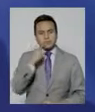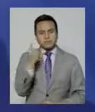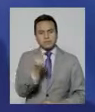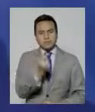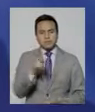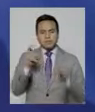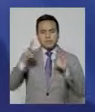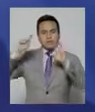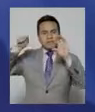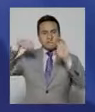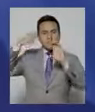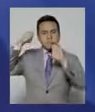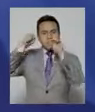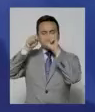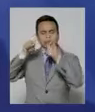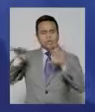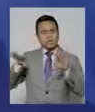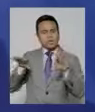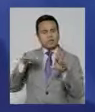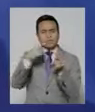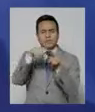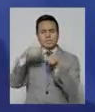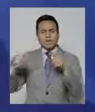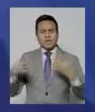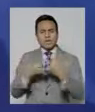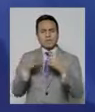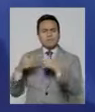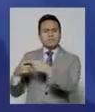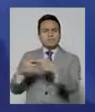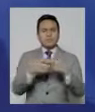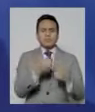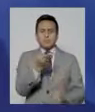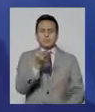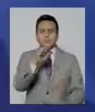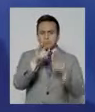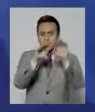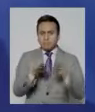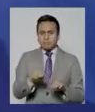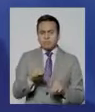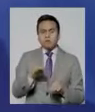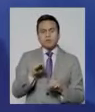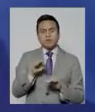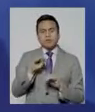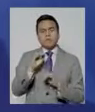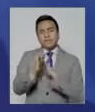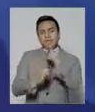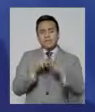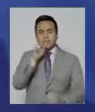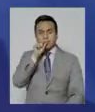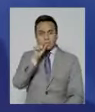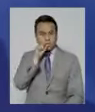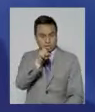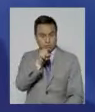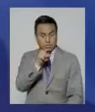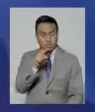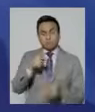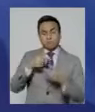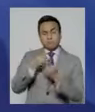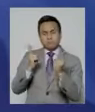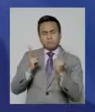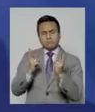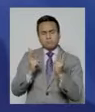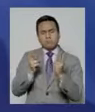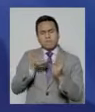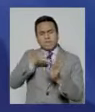por este video que fue publicado en distintas redes sociales. Usted mismo, a través de su cuenta de Twitter,